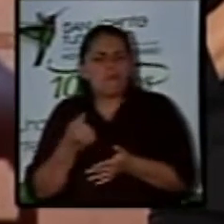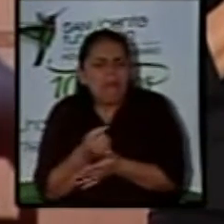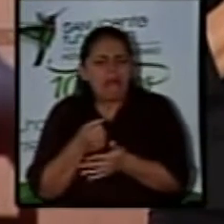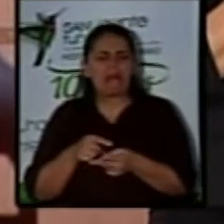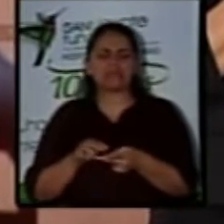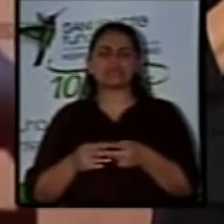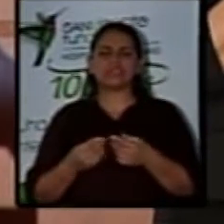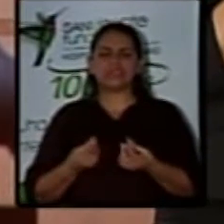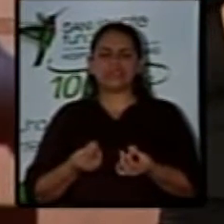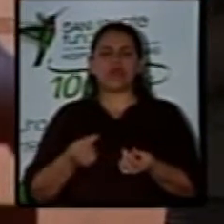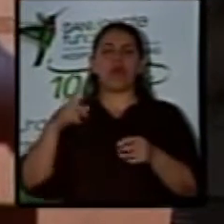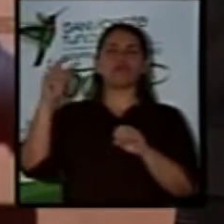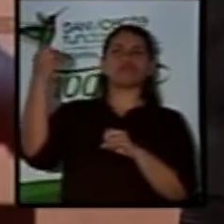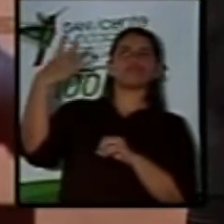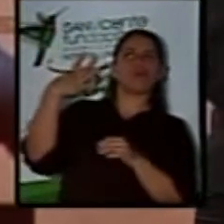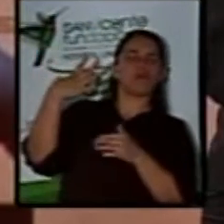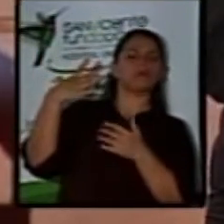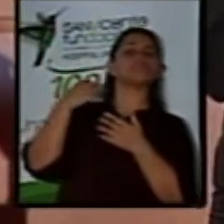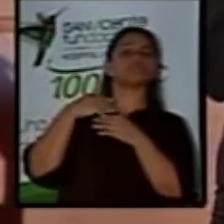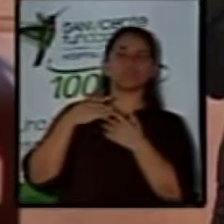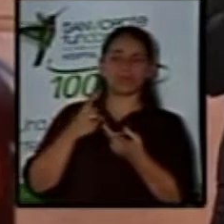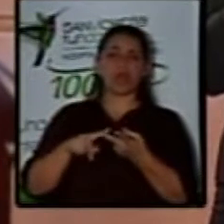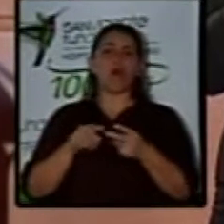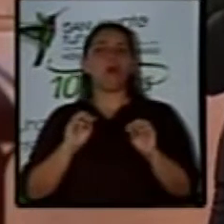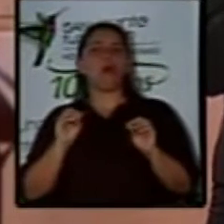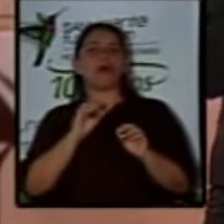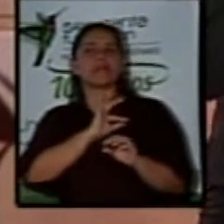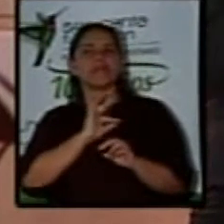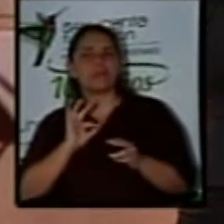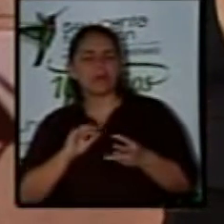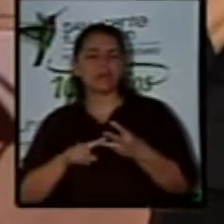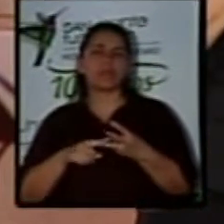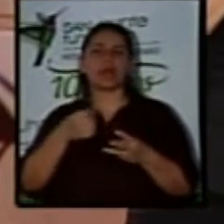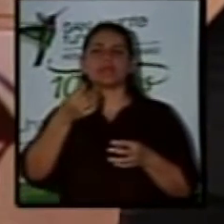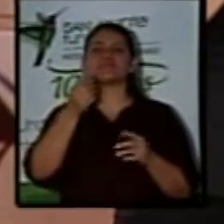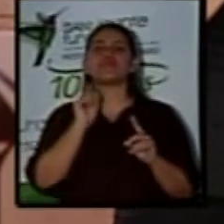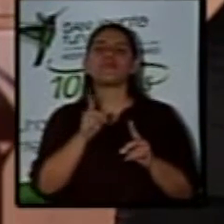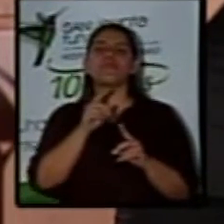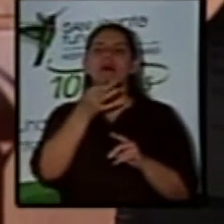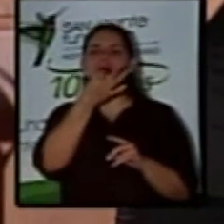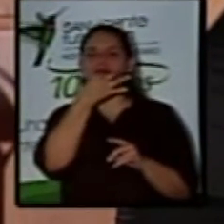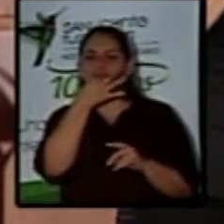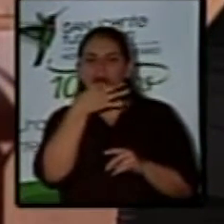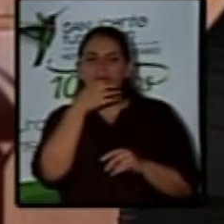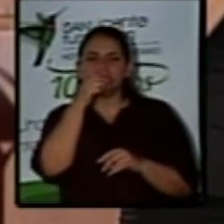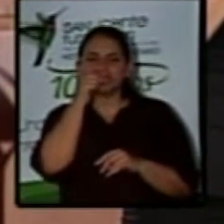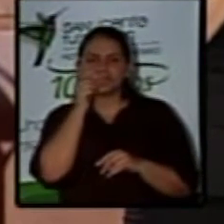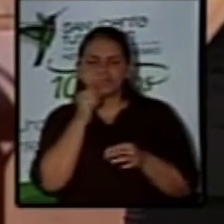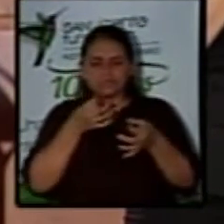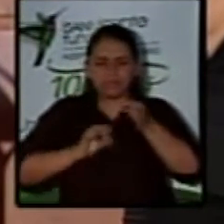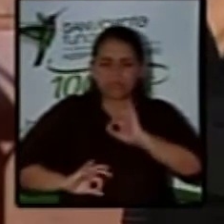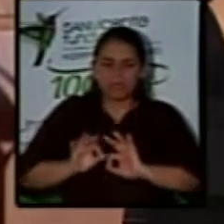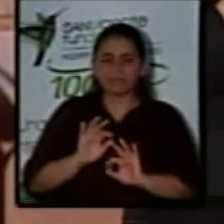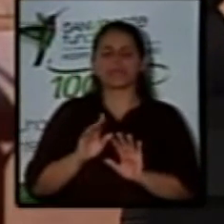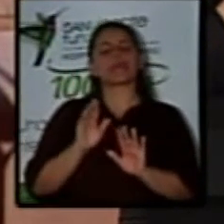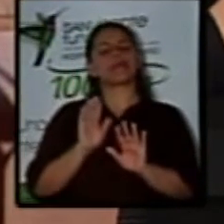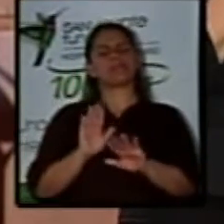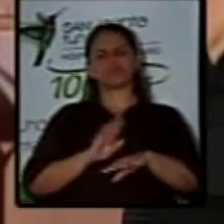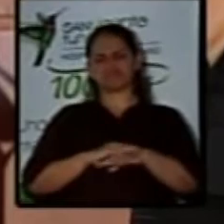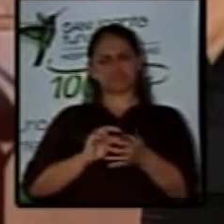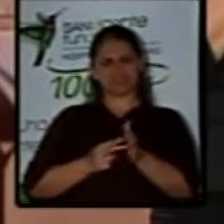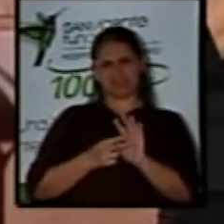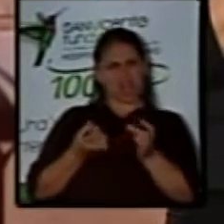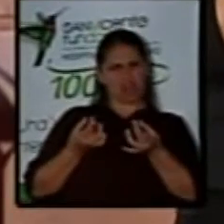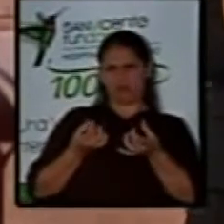dimos un golpe o porque nos asoleamos mucho o asociado a ciertas terapias hormonales, pues se ven feas estéticamente, pero esto no